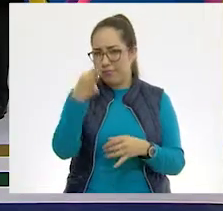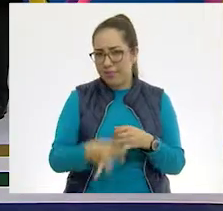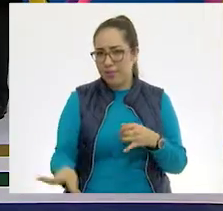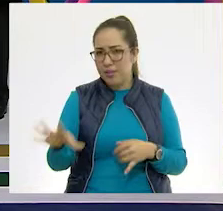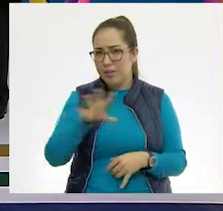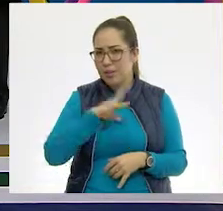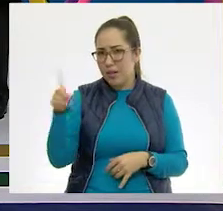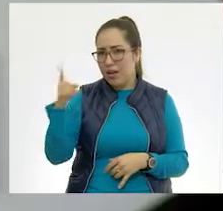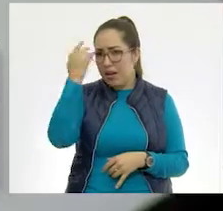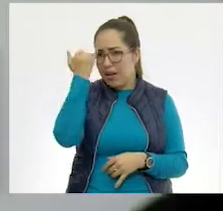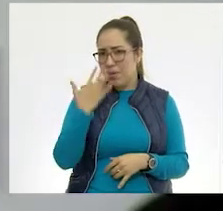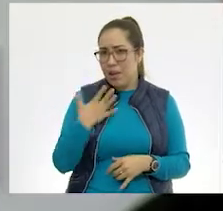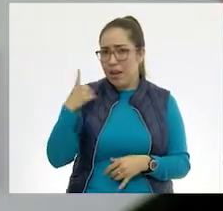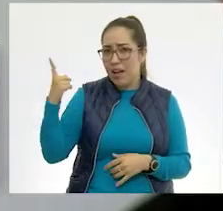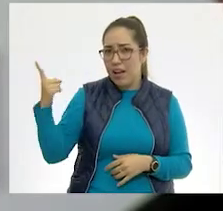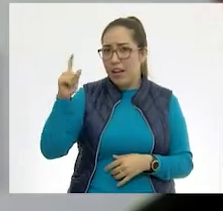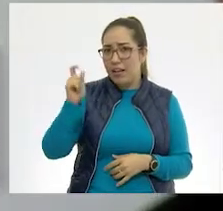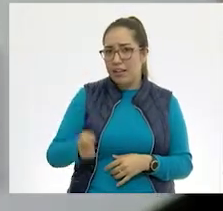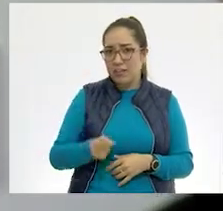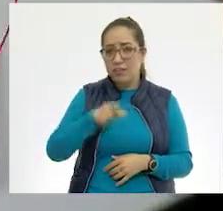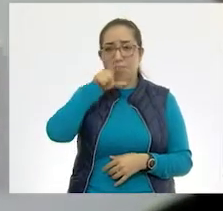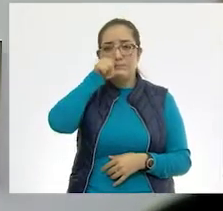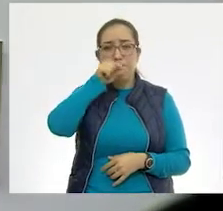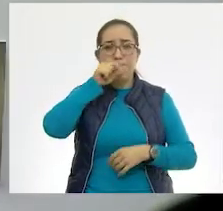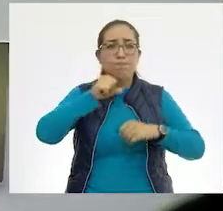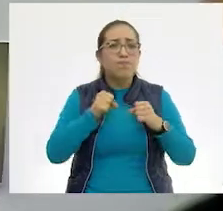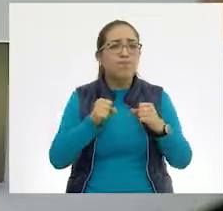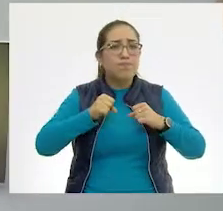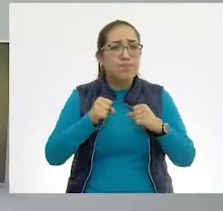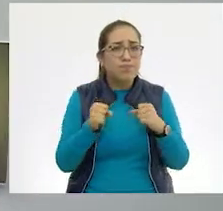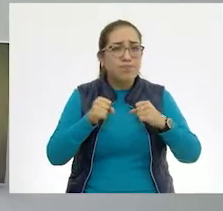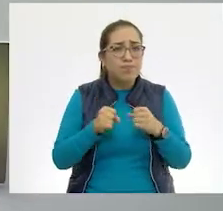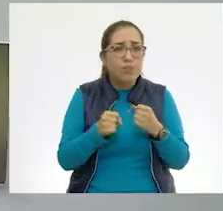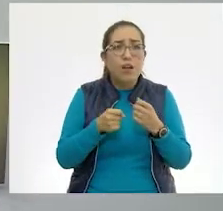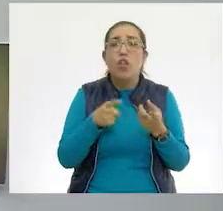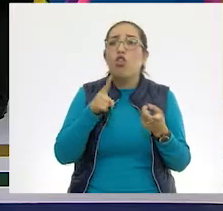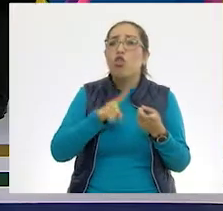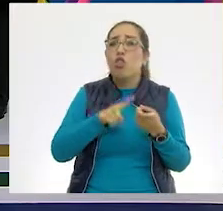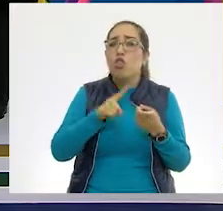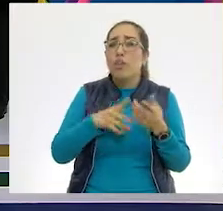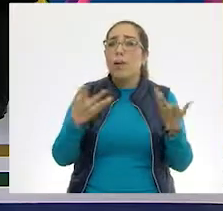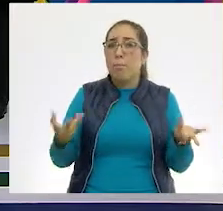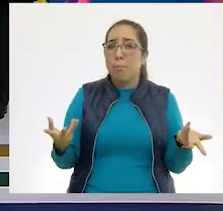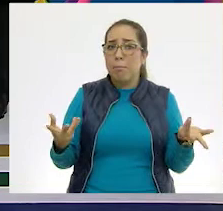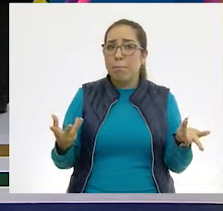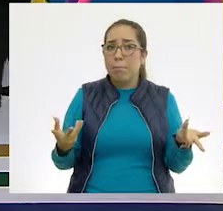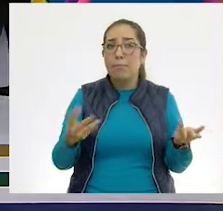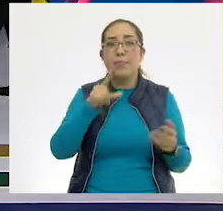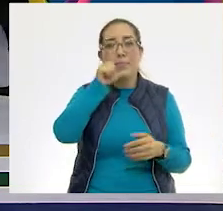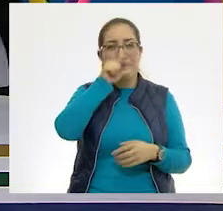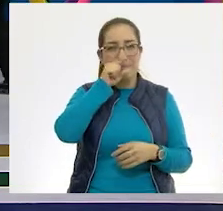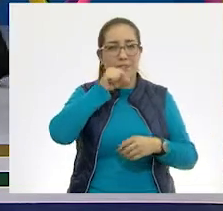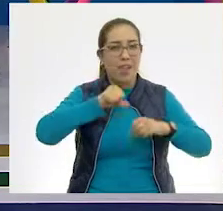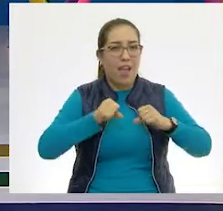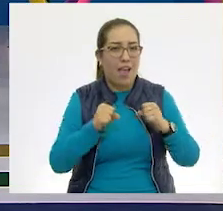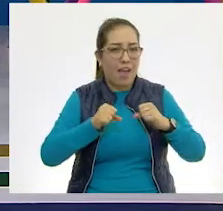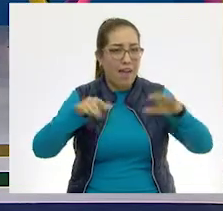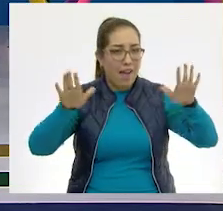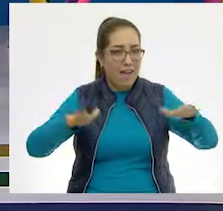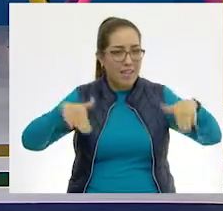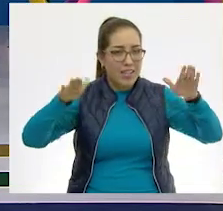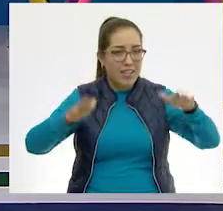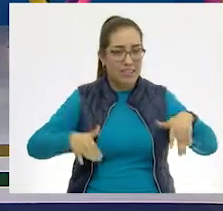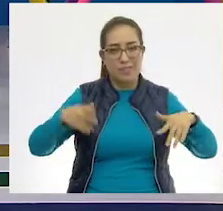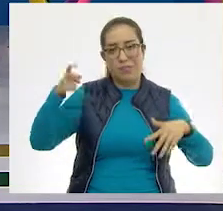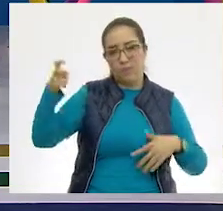una imagen de una hermosa gallina. ¿Dónde estaremos? En las clasificando? aves. En las aves, yo te ayudo a poner. Muy bien, en